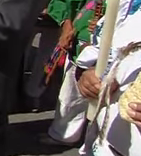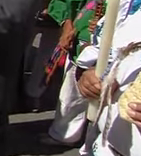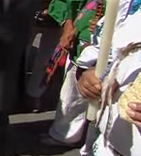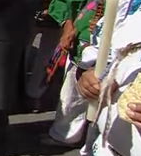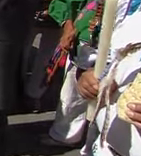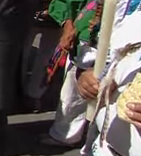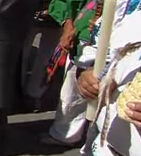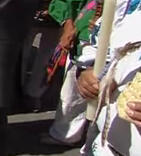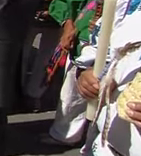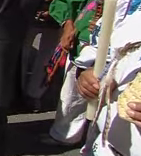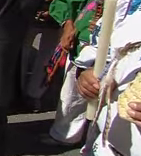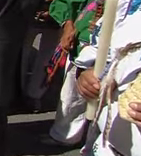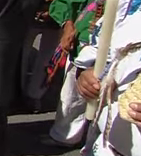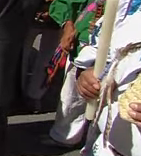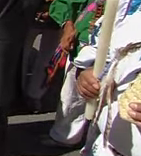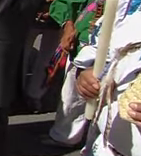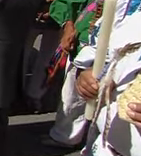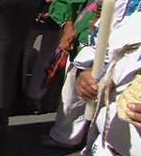regional